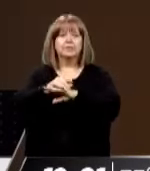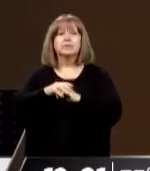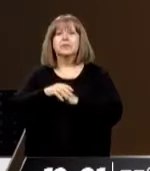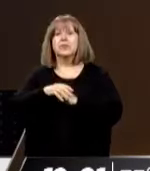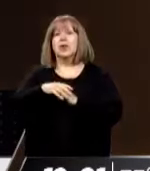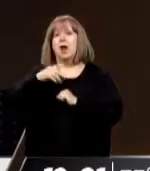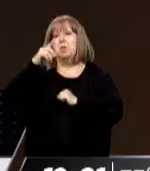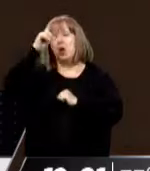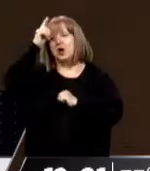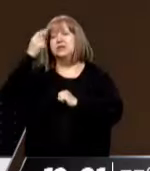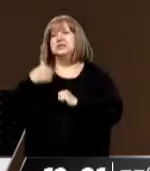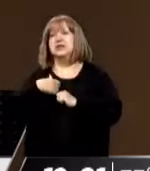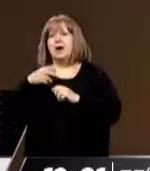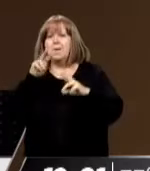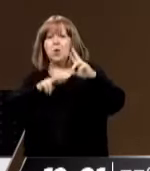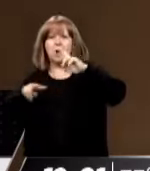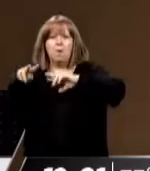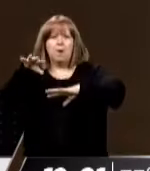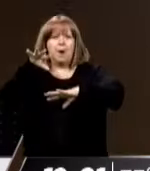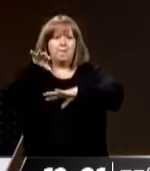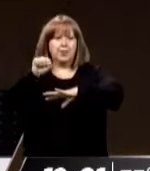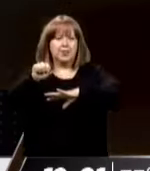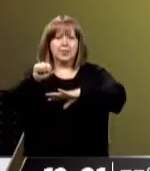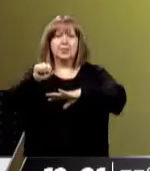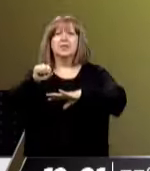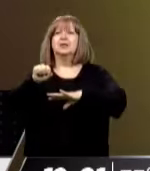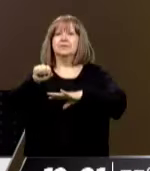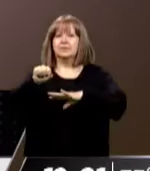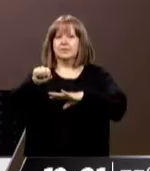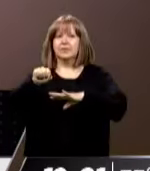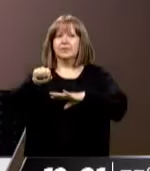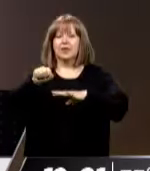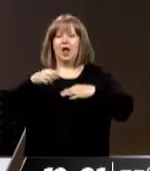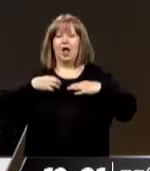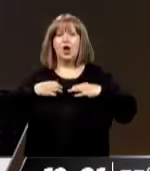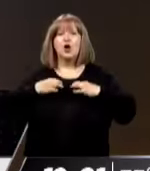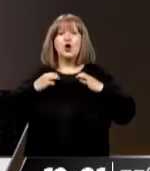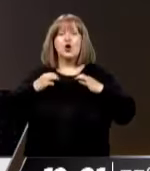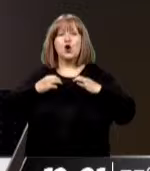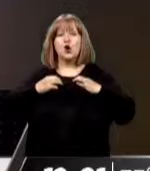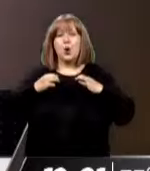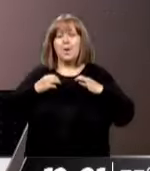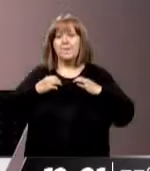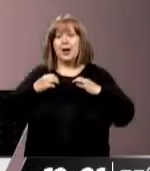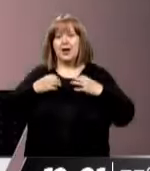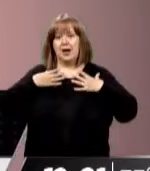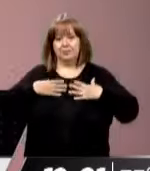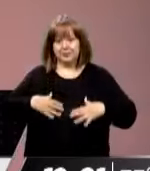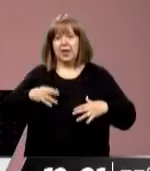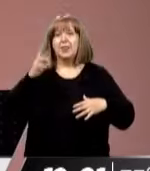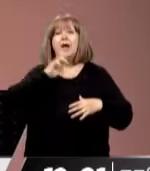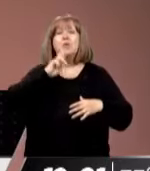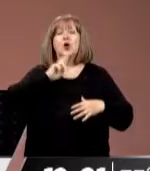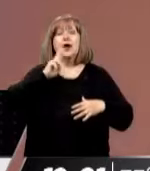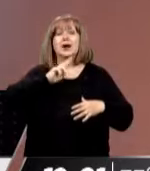alcoholizado, estaba tirado sobre un montón de ropa, de hecho vestido con alguna ropa de mujer. ¿Qué es lo que estamos...? Ah, no, este no sé si es el momento. Bueno, acá está